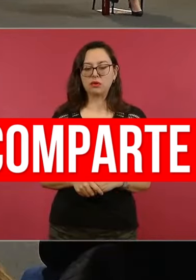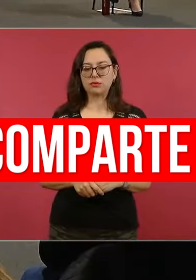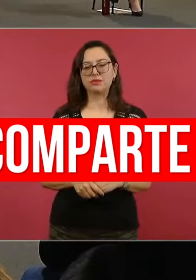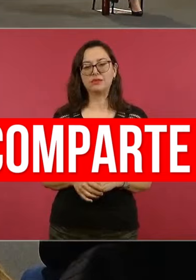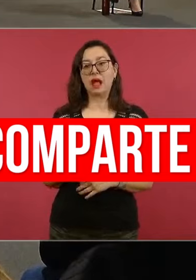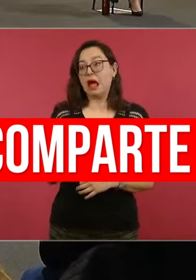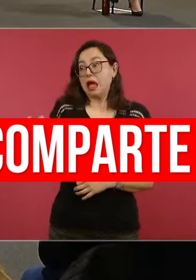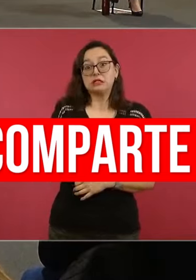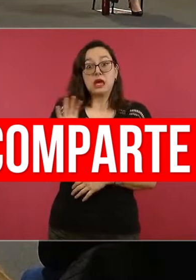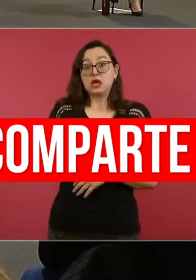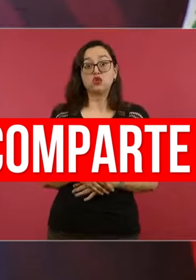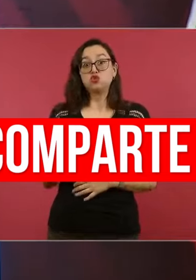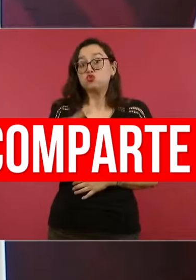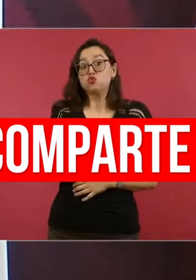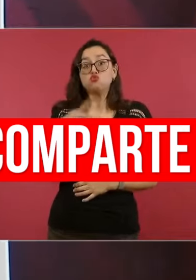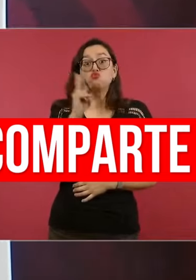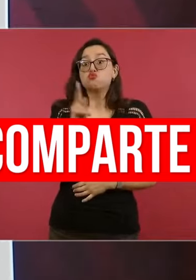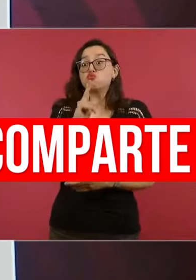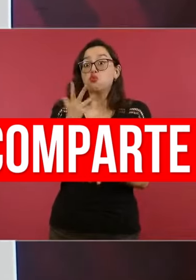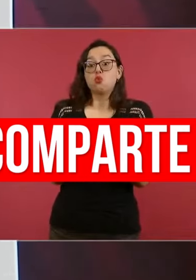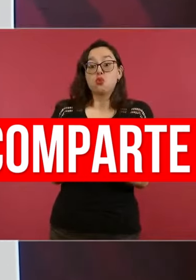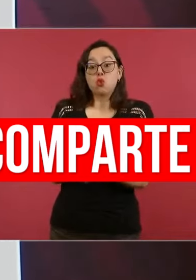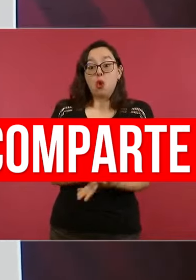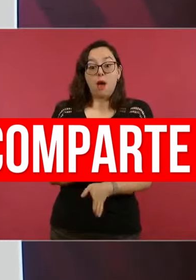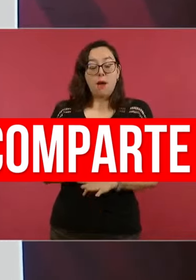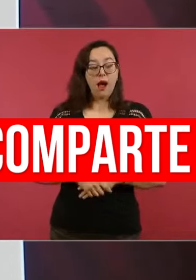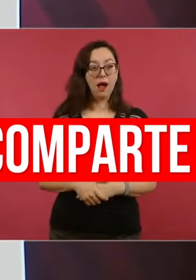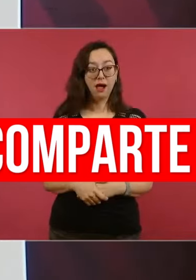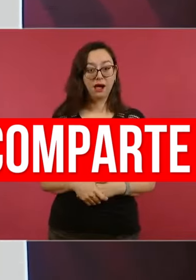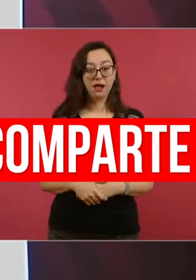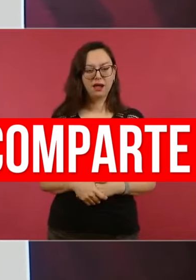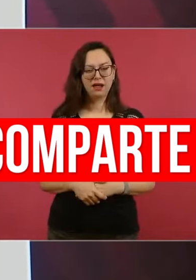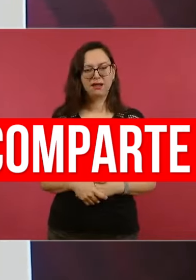Esa fue la foto. O sea,